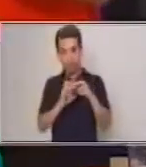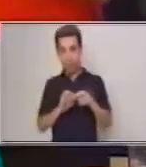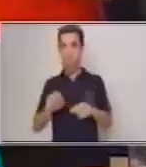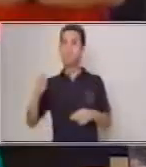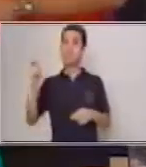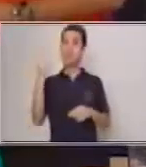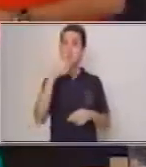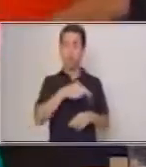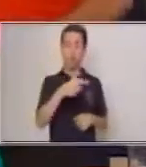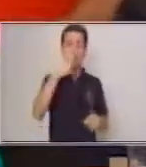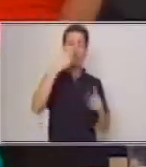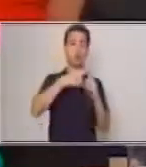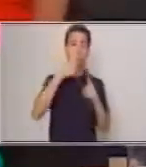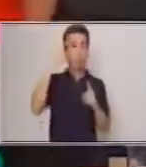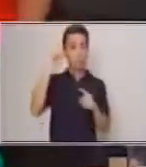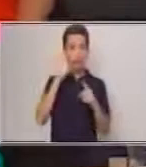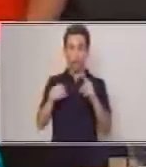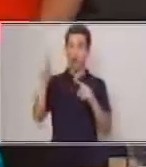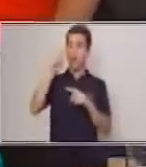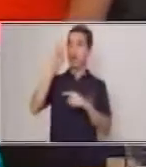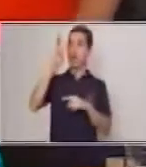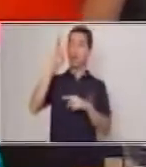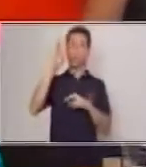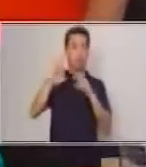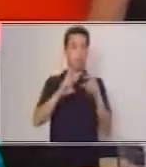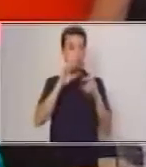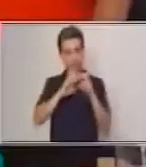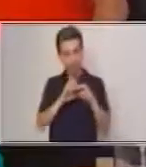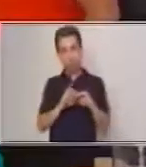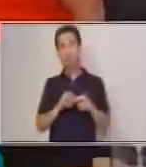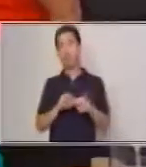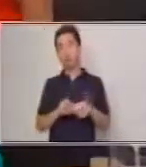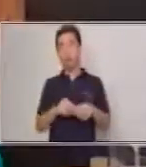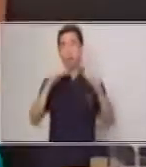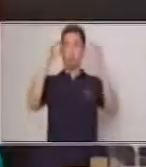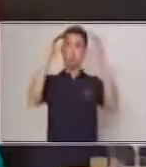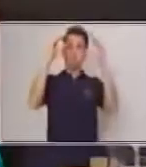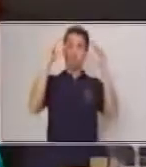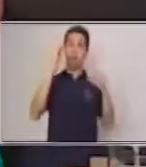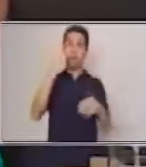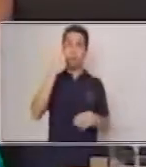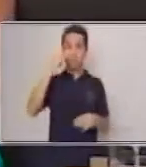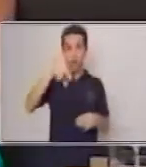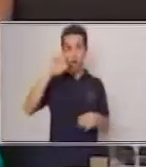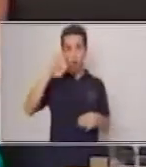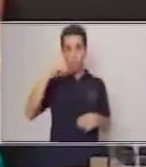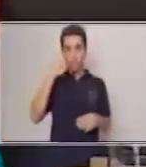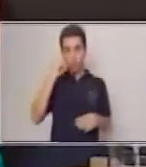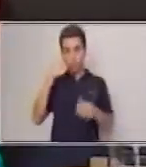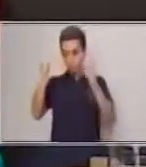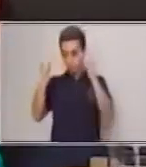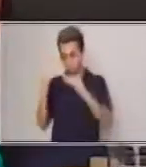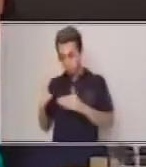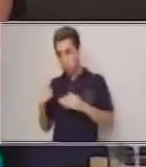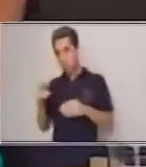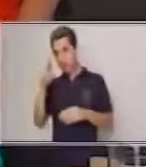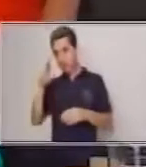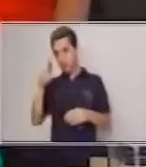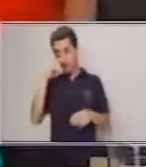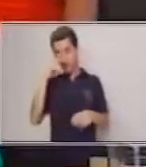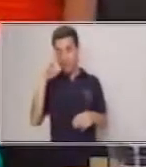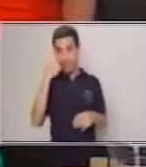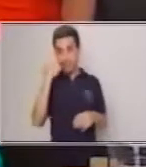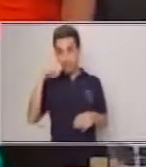suma de cubos perfectos. Un binomio y un trinomio siguiendo el formato positivo, positivo, negativo,